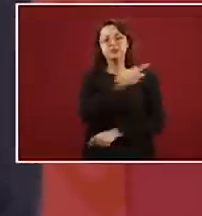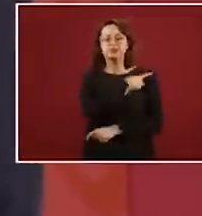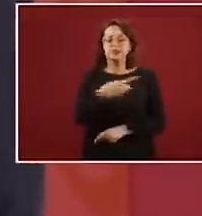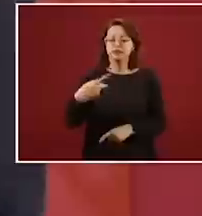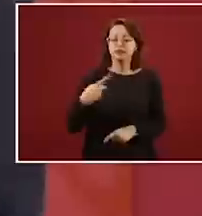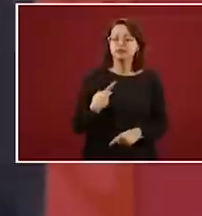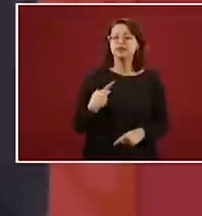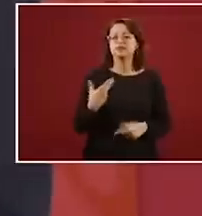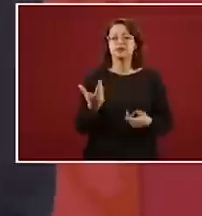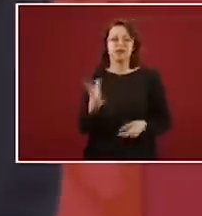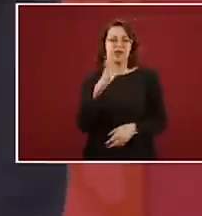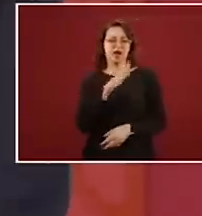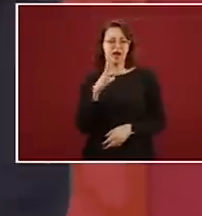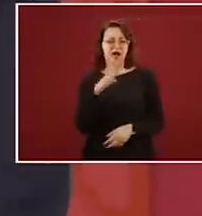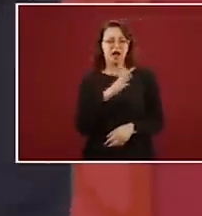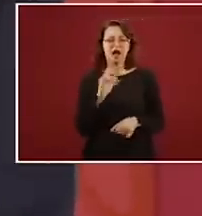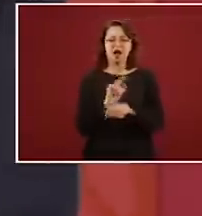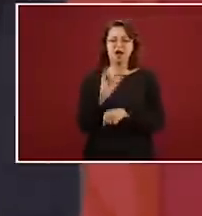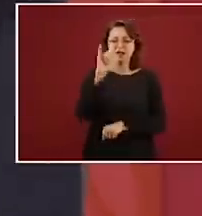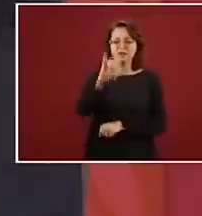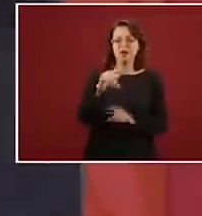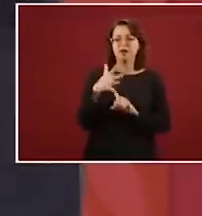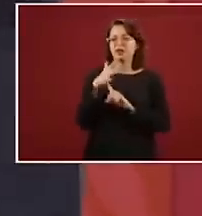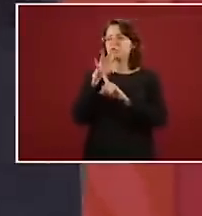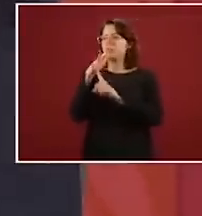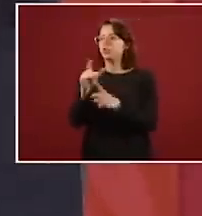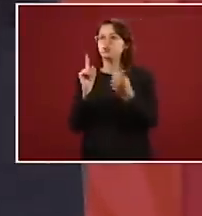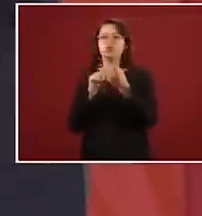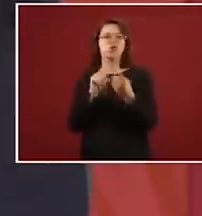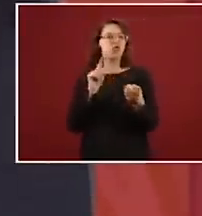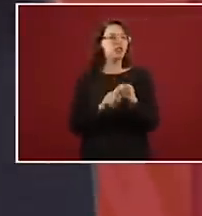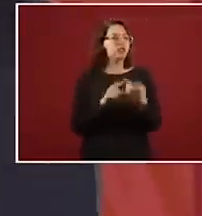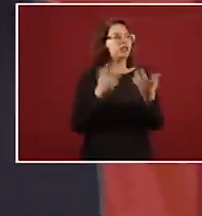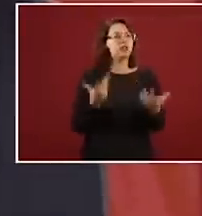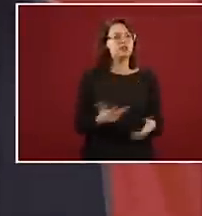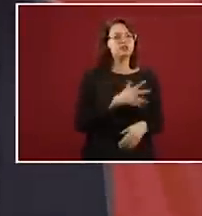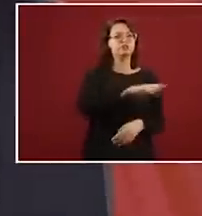aviones, helicópteros que están, van en las distintas áreas de gobierno,